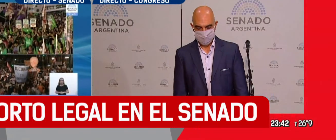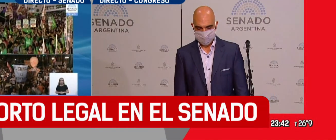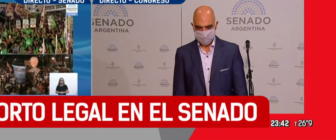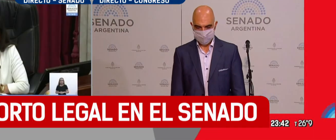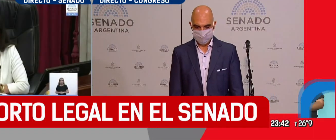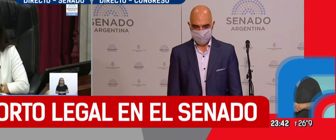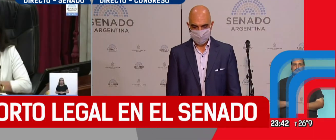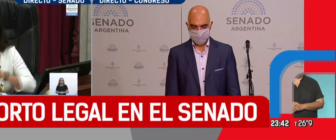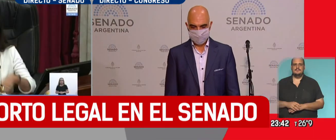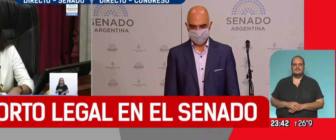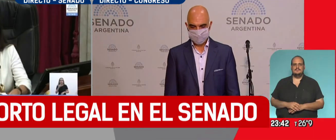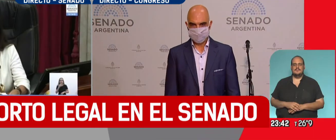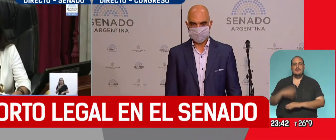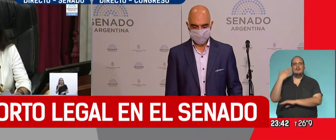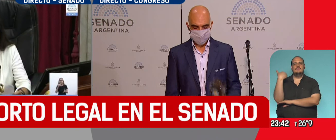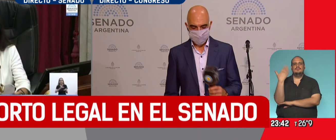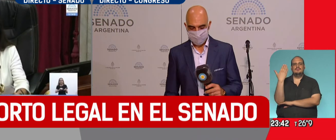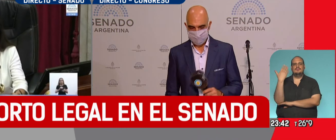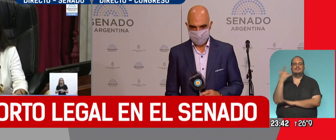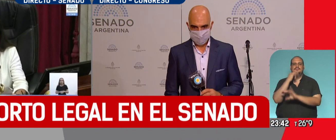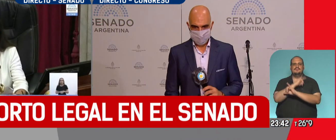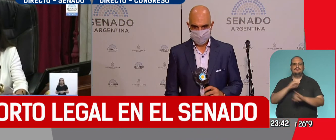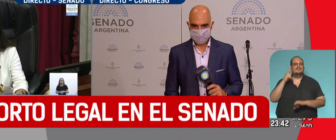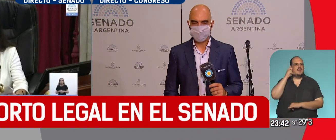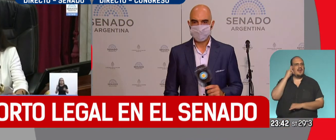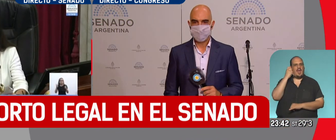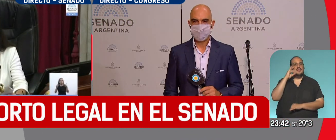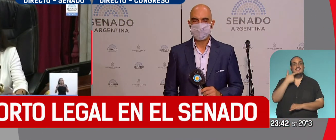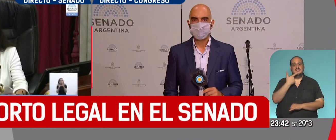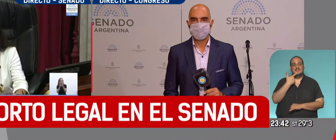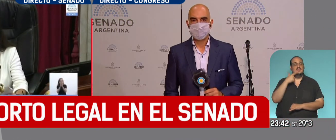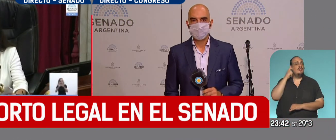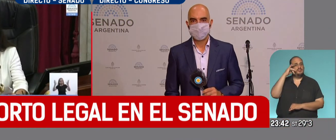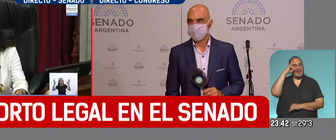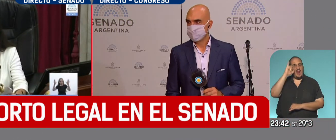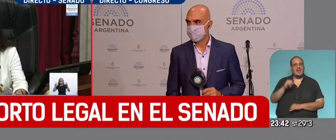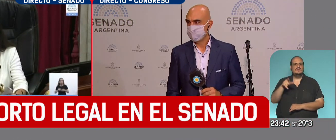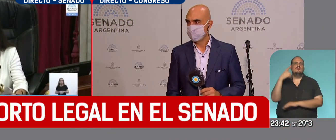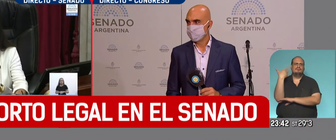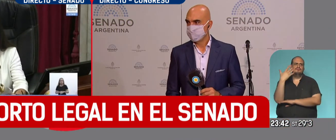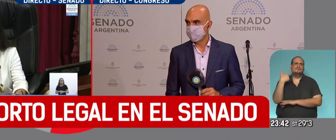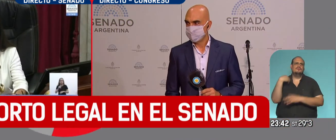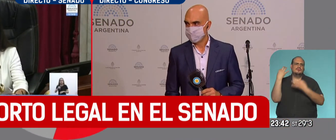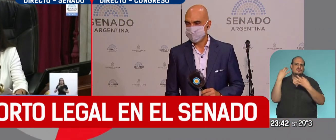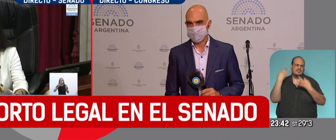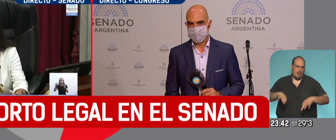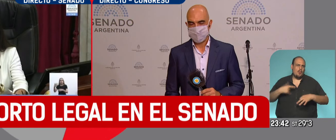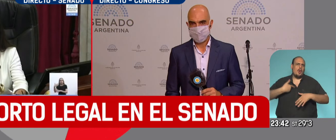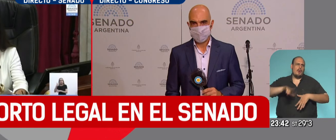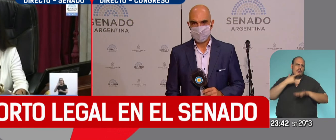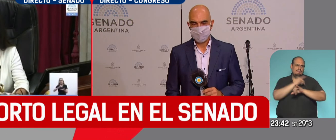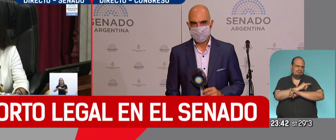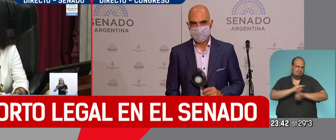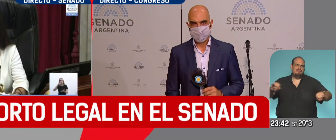Bien, ahí estaba el final del discurso de Gladys González, uno de los discursos seguramente que más va a generar repercusiones, sí, ¿no? Sin lugar a dudas, de los mejores discursos a la